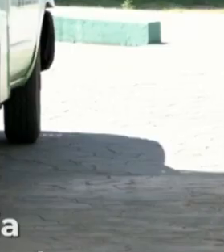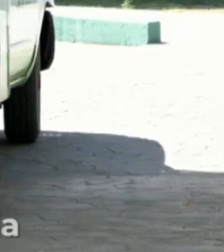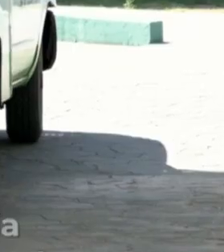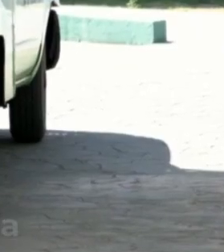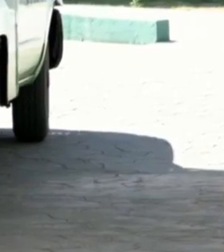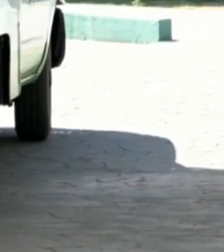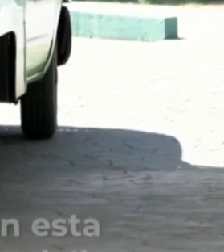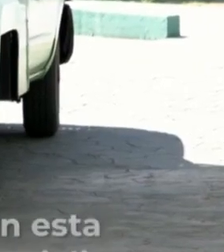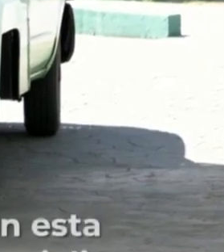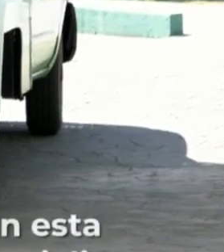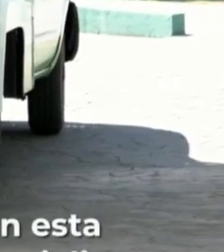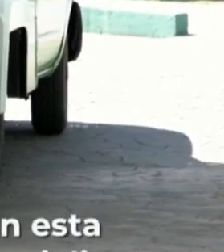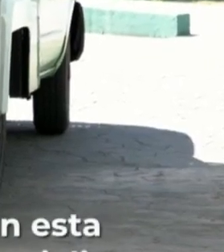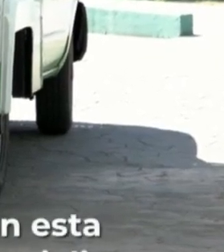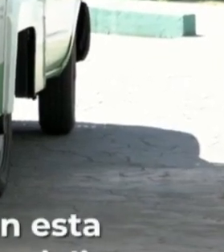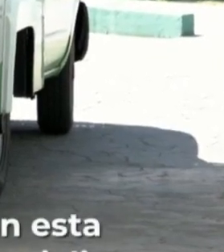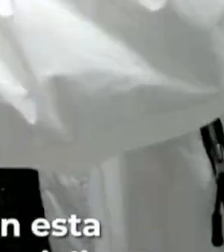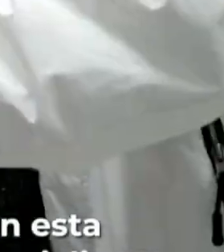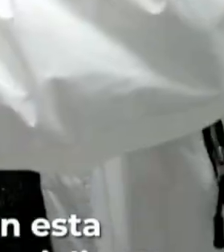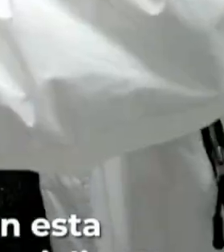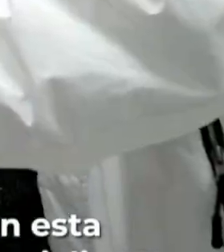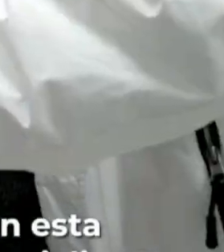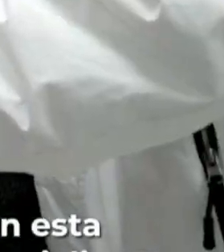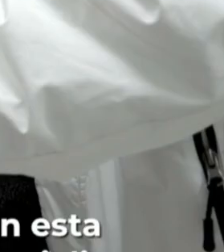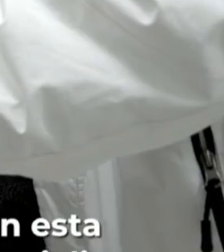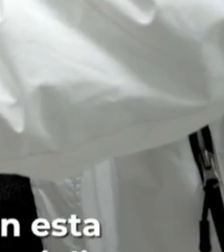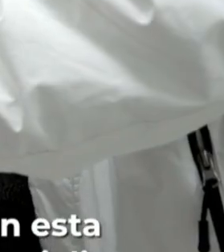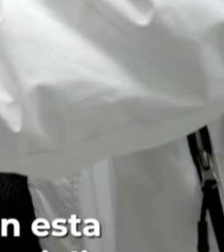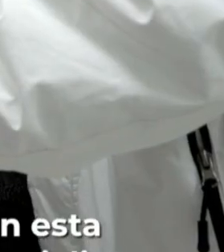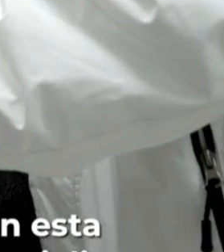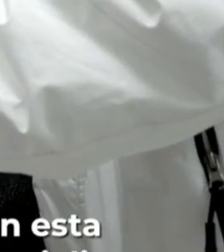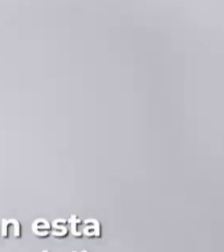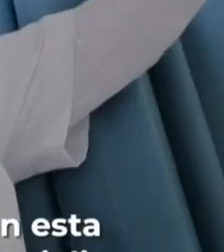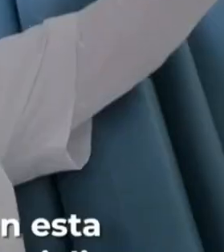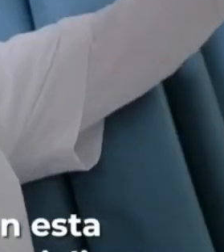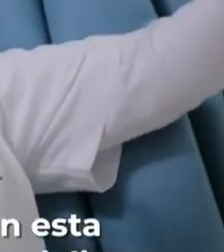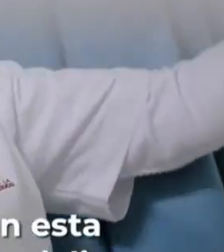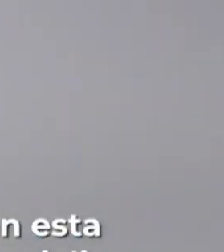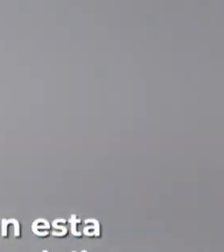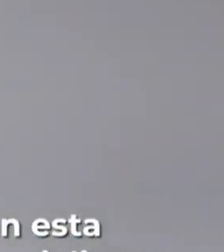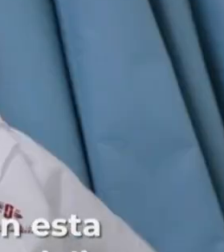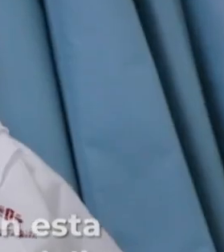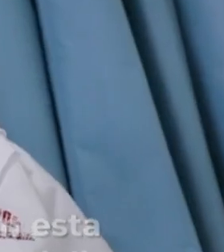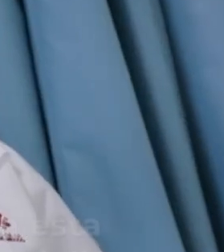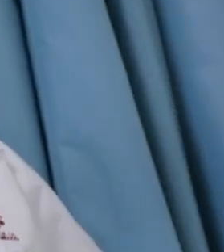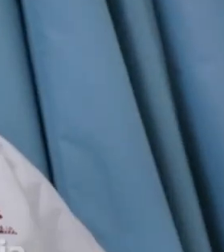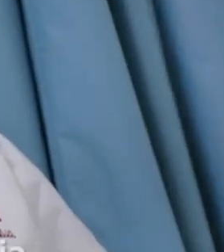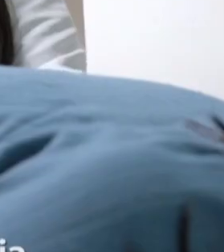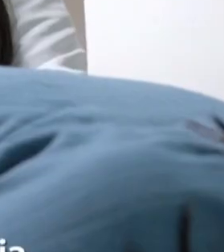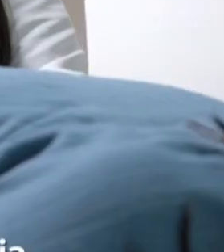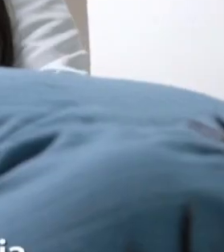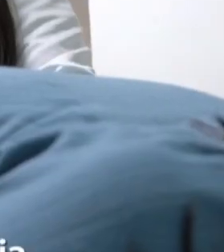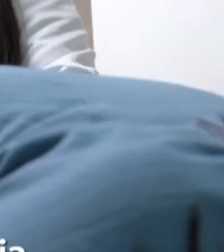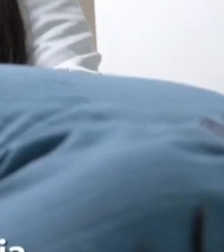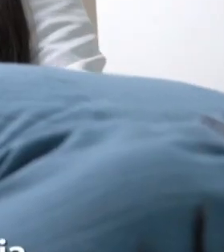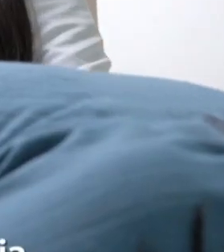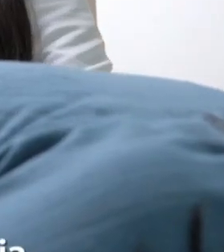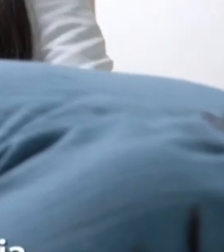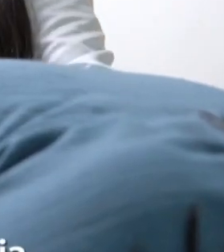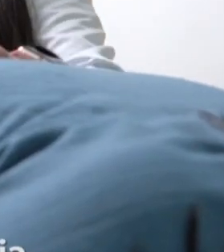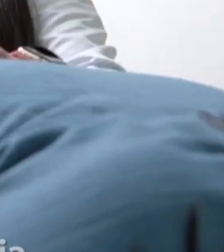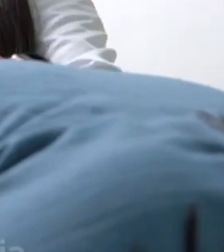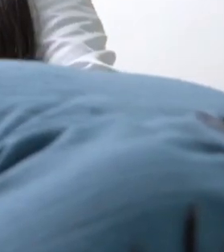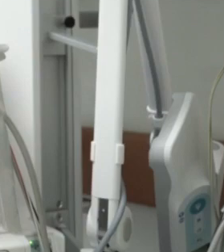la salud. Tú y los profesionales que conforman esta primera gran generación de médicos especialistas cambiarán el rumbo de la